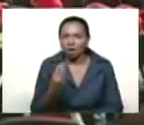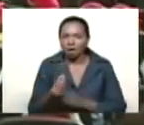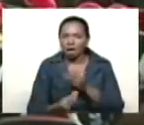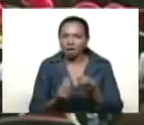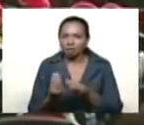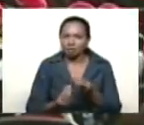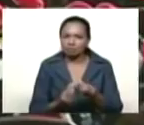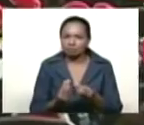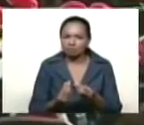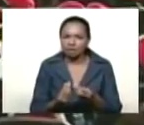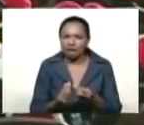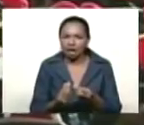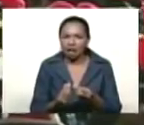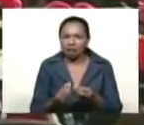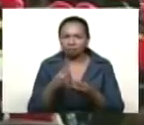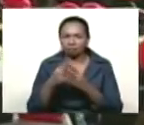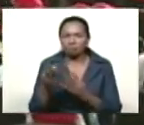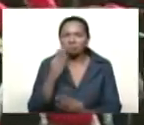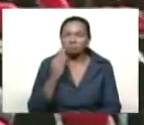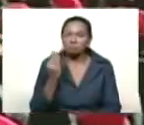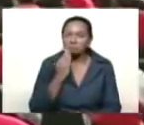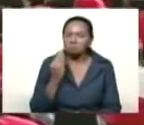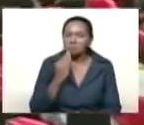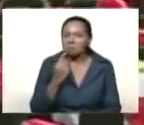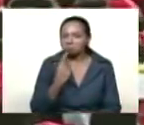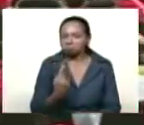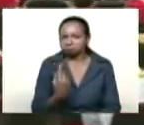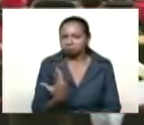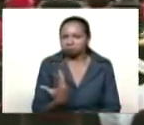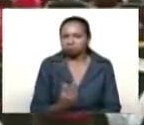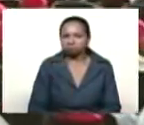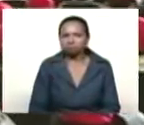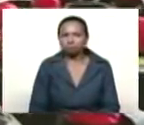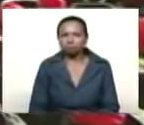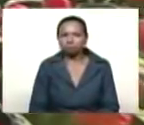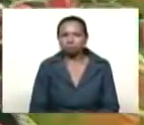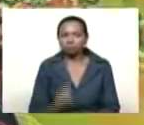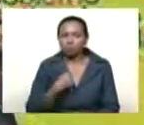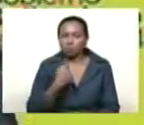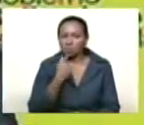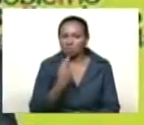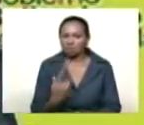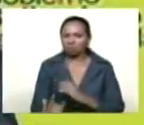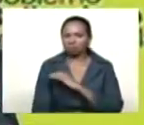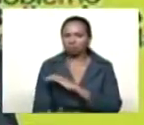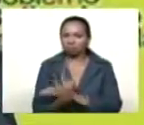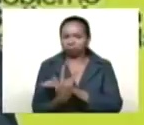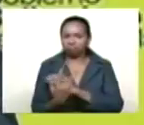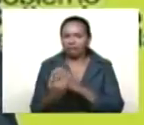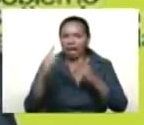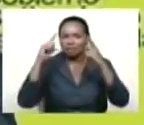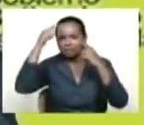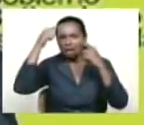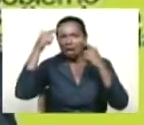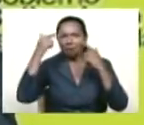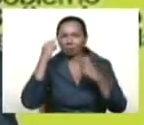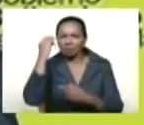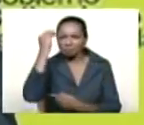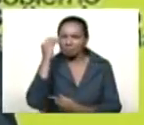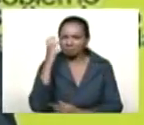ocasionar sus estúpidos comentarios. Que yo he traicionado el legado de Chávez, ¿ustedes lo